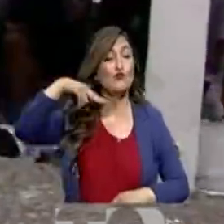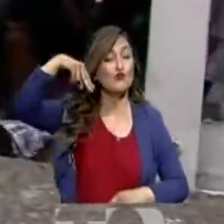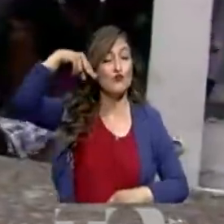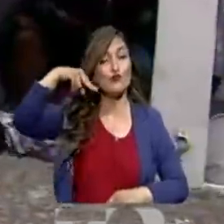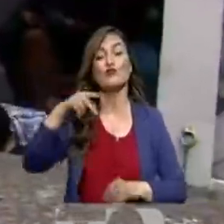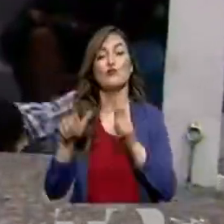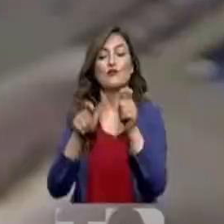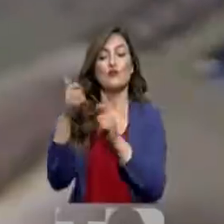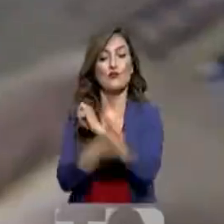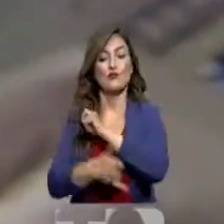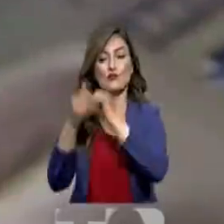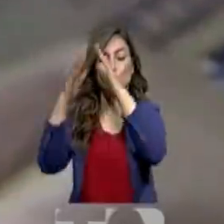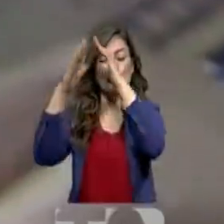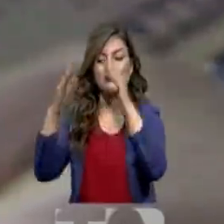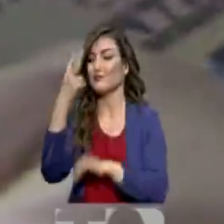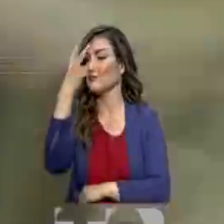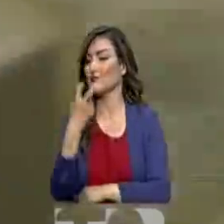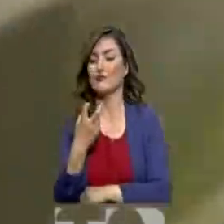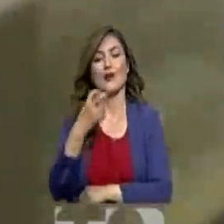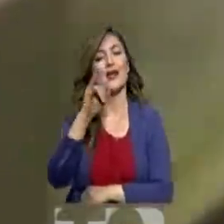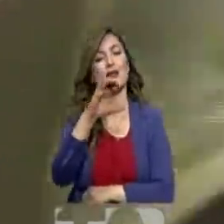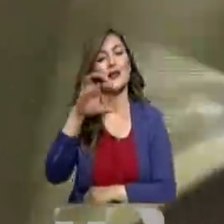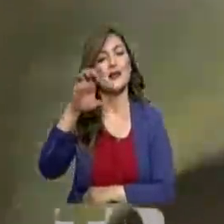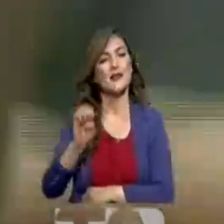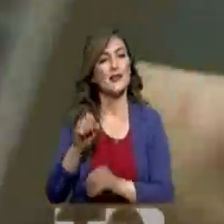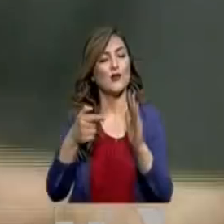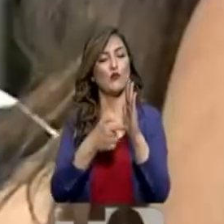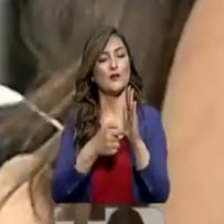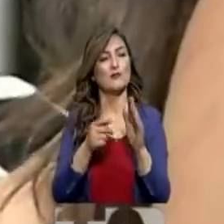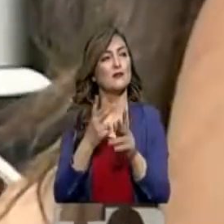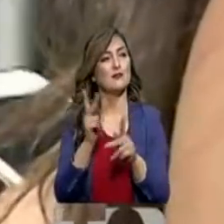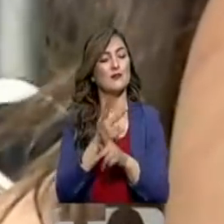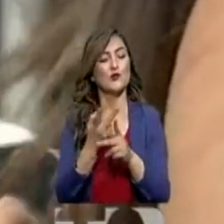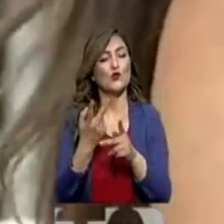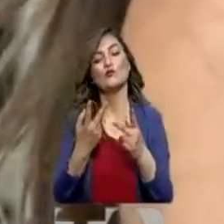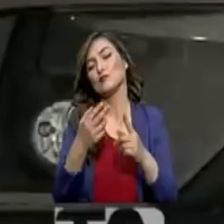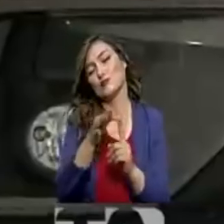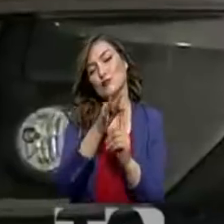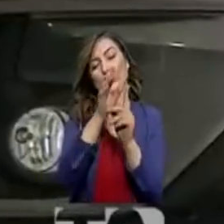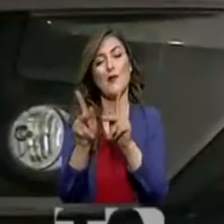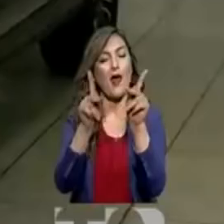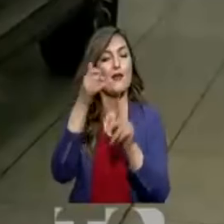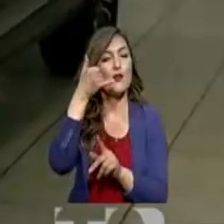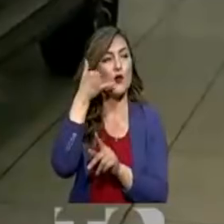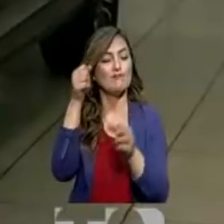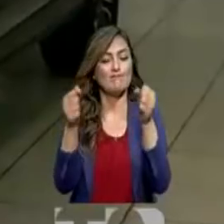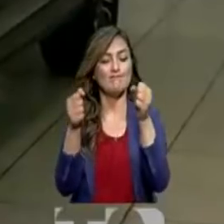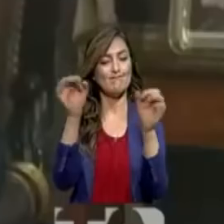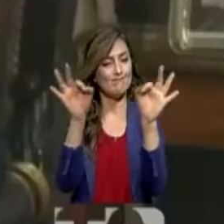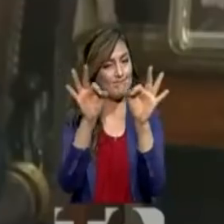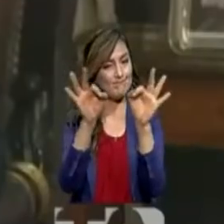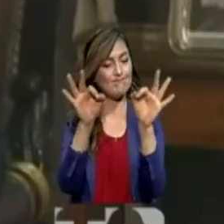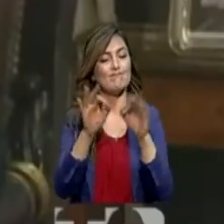hospedajes para extranjeros y también eliminar el ICE, impuestos a consumos especiales para planes telefónicos, vehículos eléctricos e